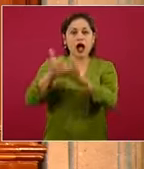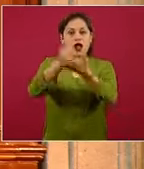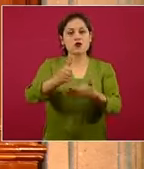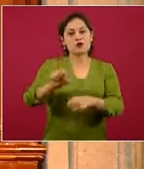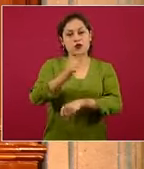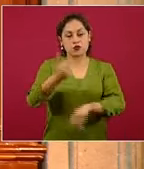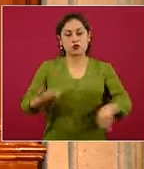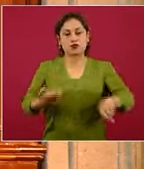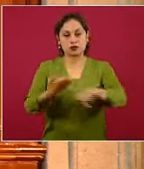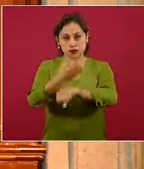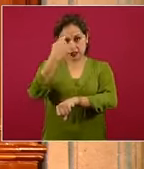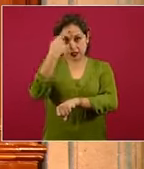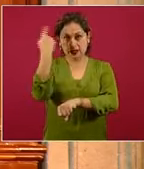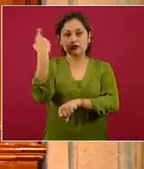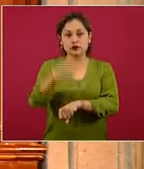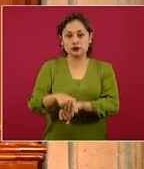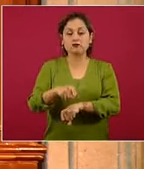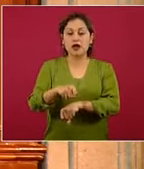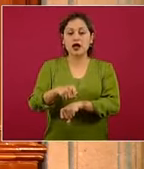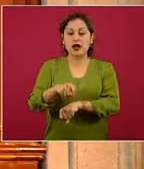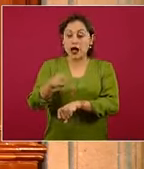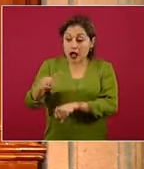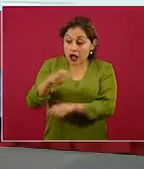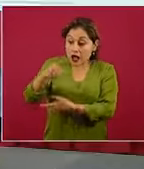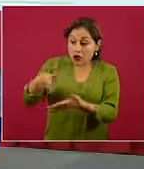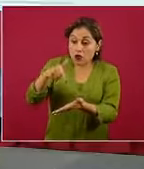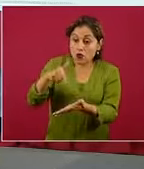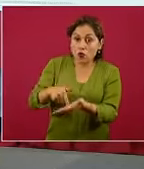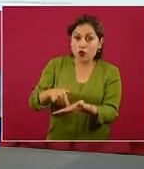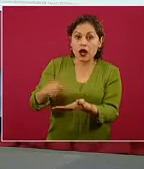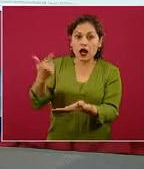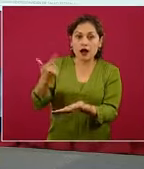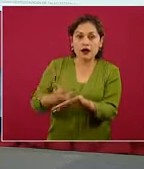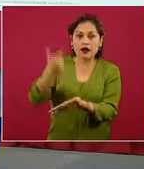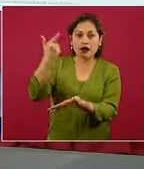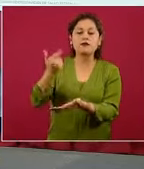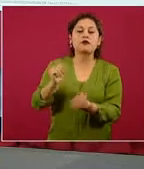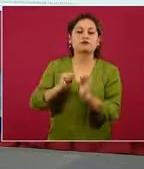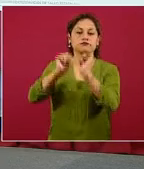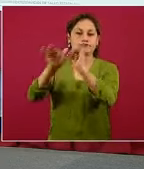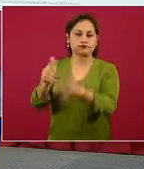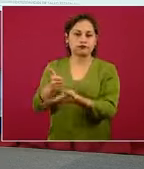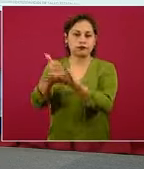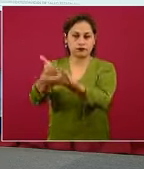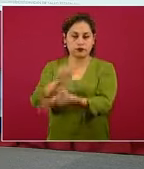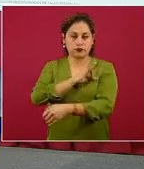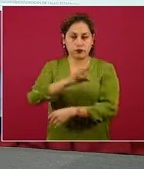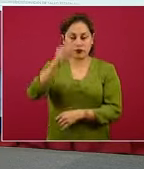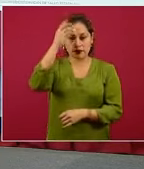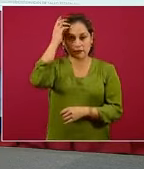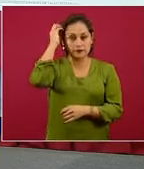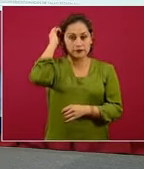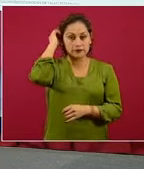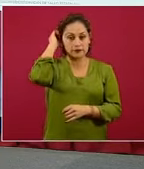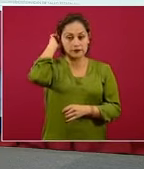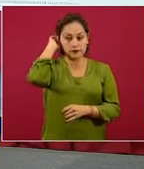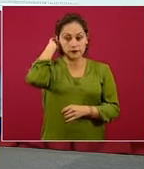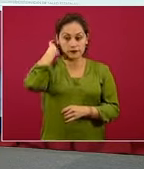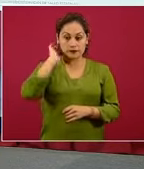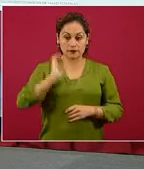para concentrarlas en los estados en donde están haciendo falta. Veamos por favor la siguiente